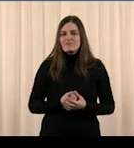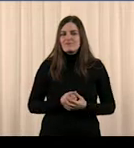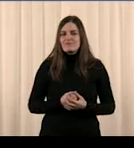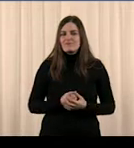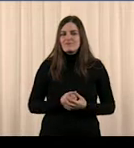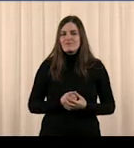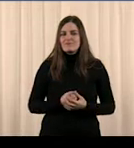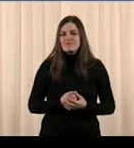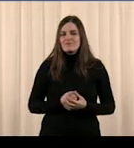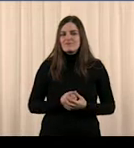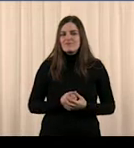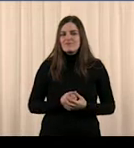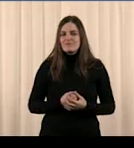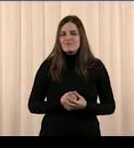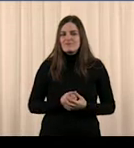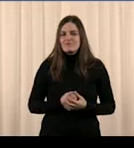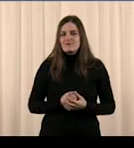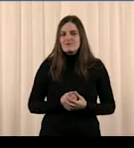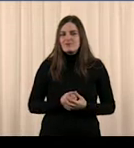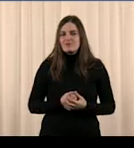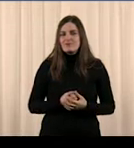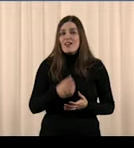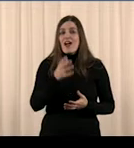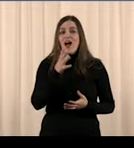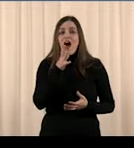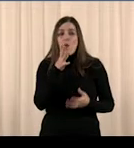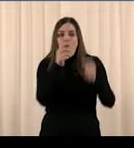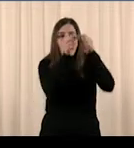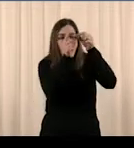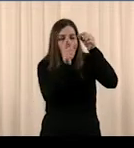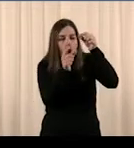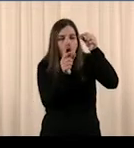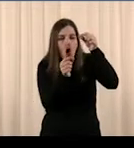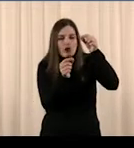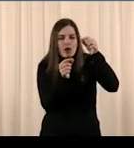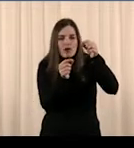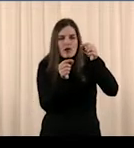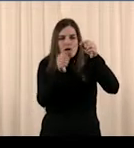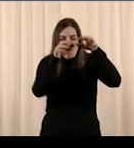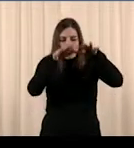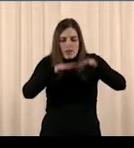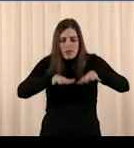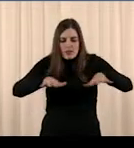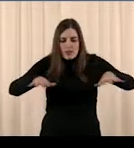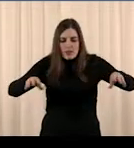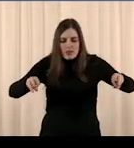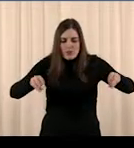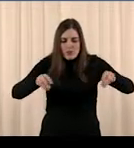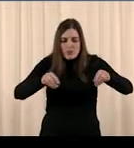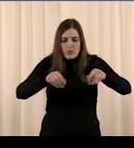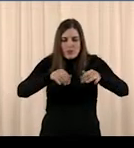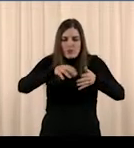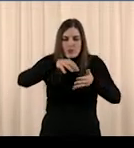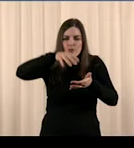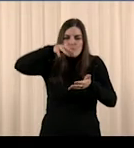little drop really just became steam. Esa pequeña gotita en realidad se evaporó, floated up, se elevó, condensed, became